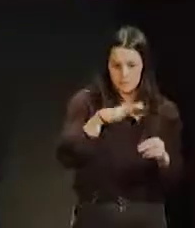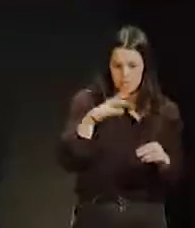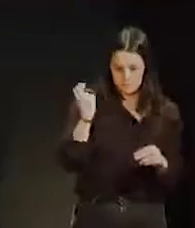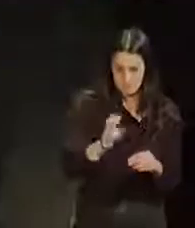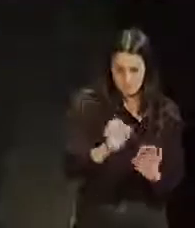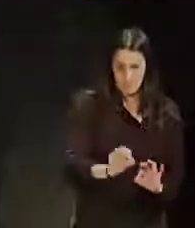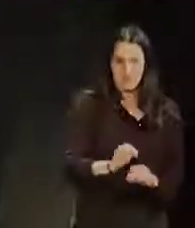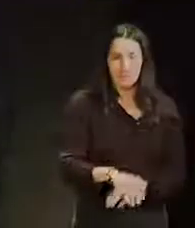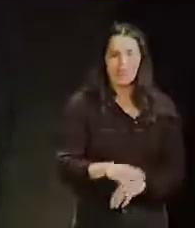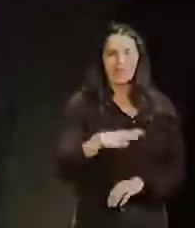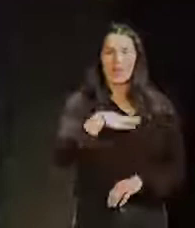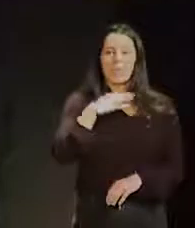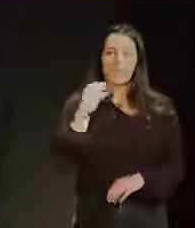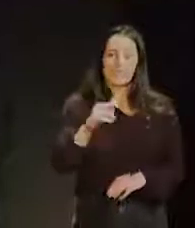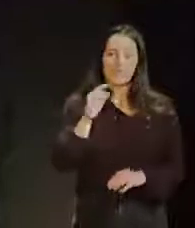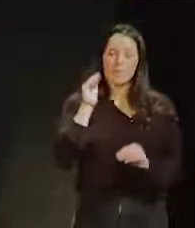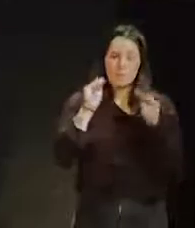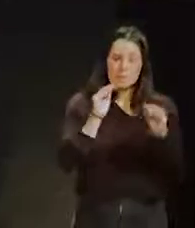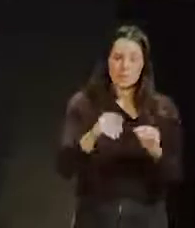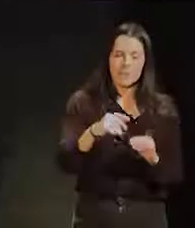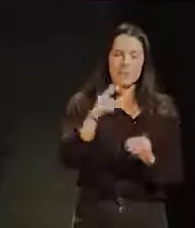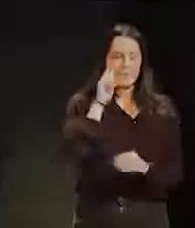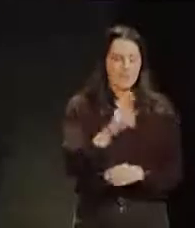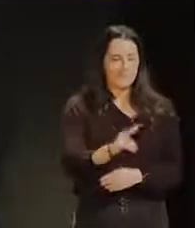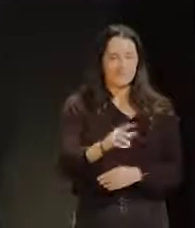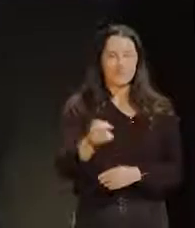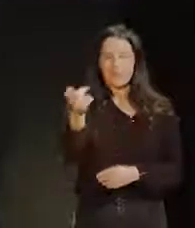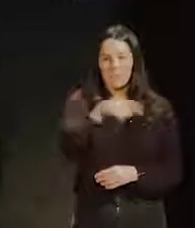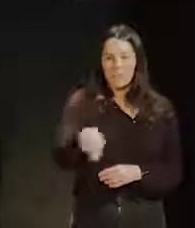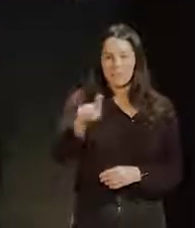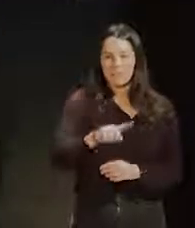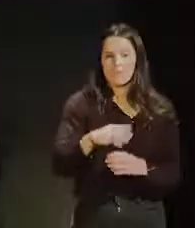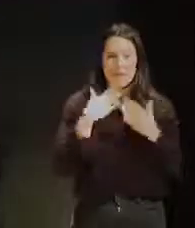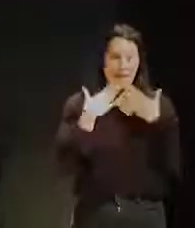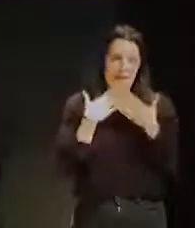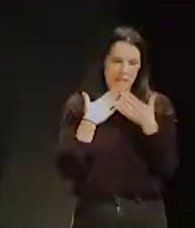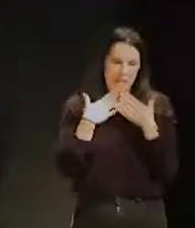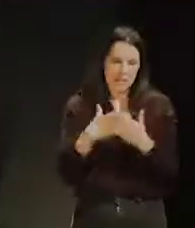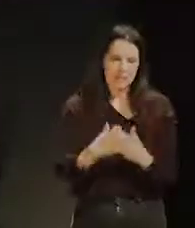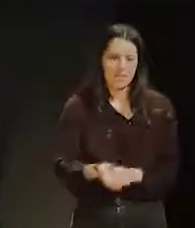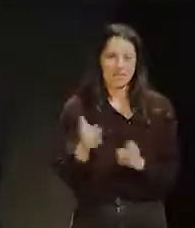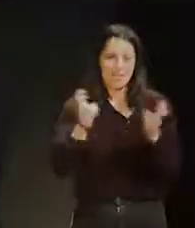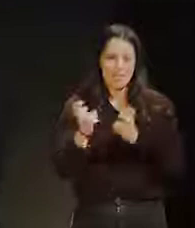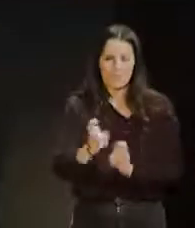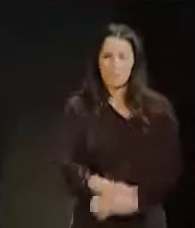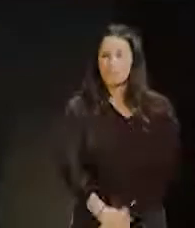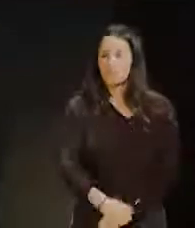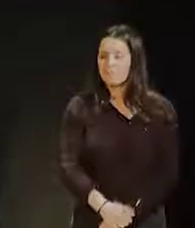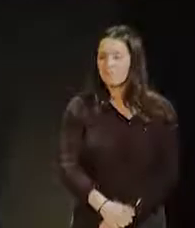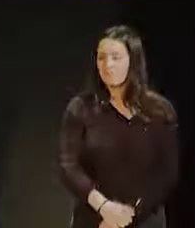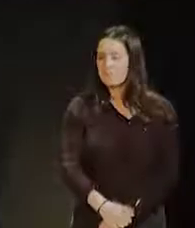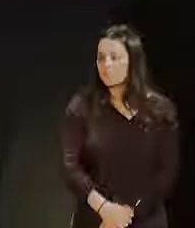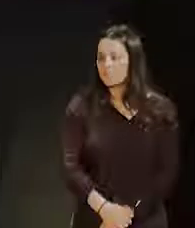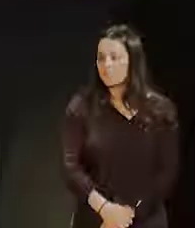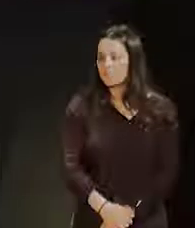preguntarle, verla en acción. Y a vosotros, Muchísimas gracias por estar aquí. A ver, que no, Janel, se